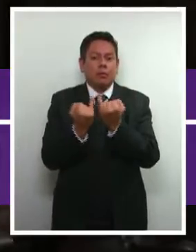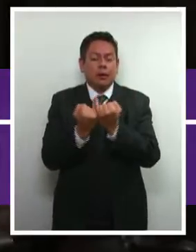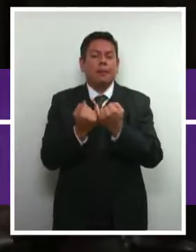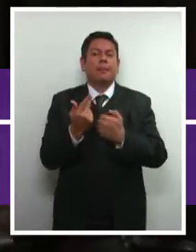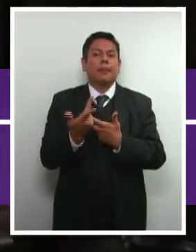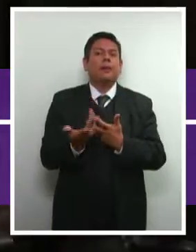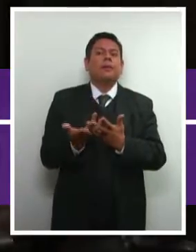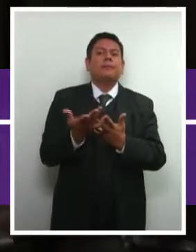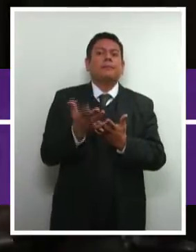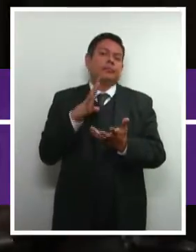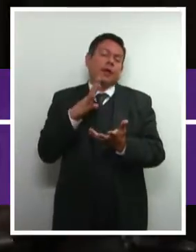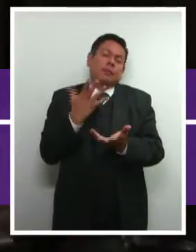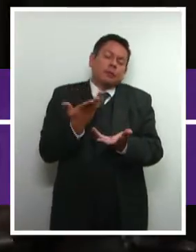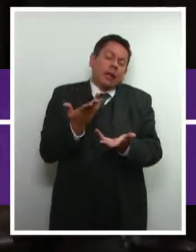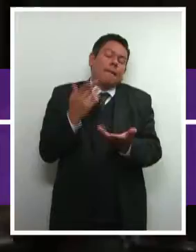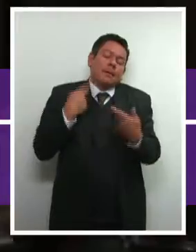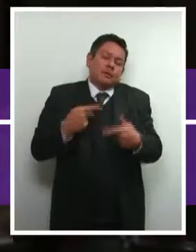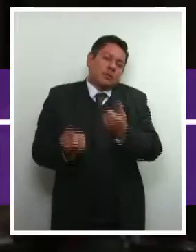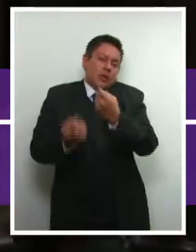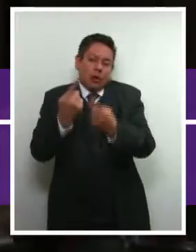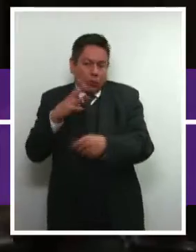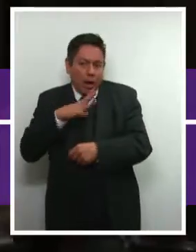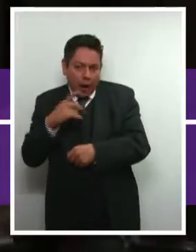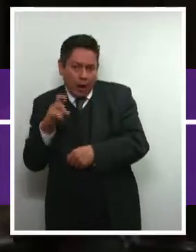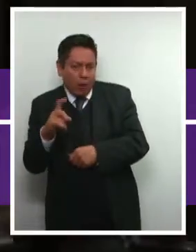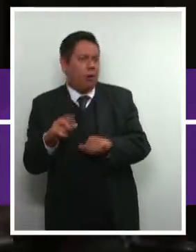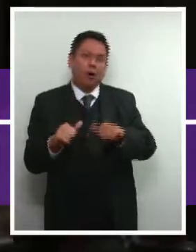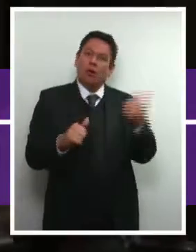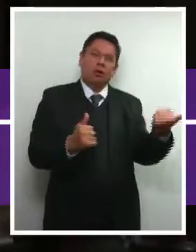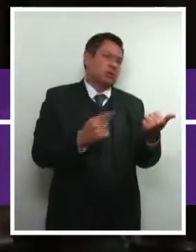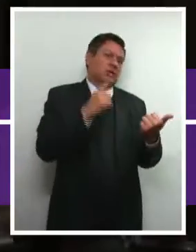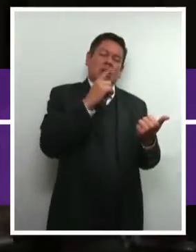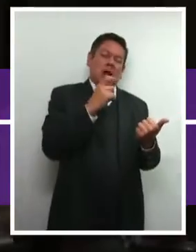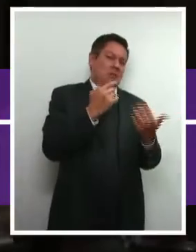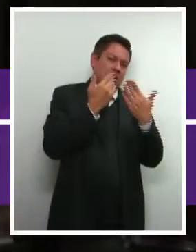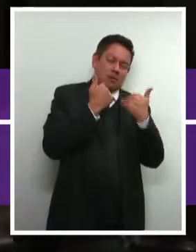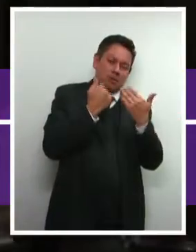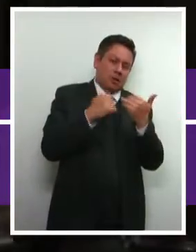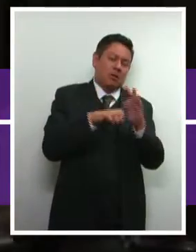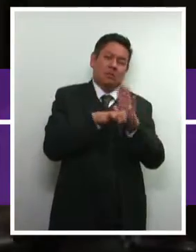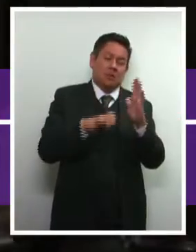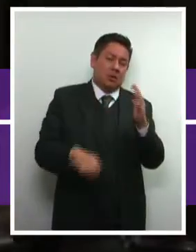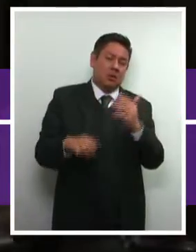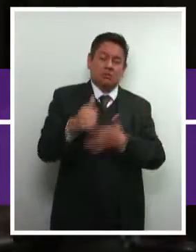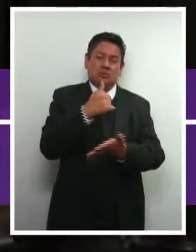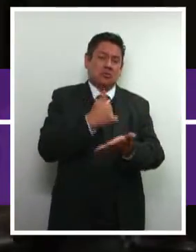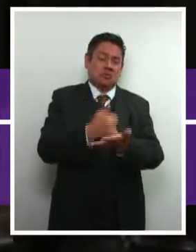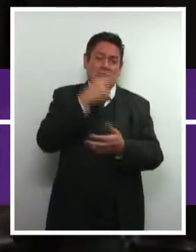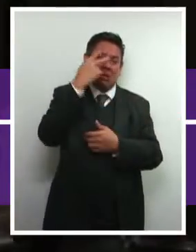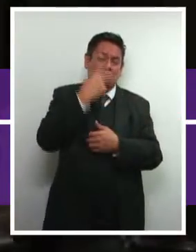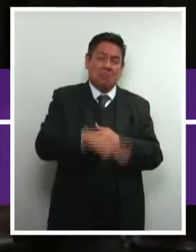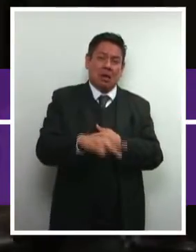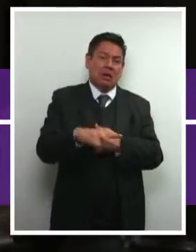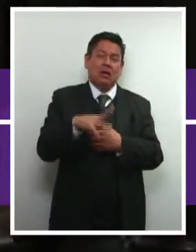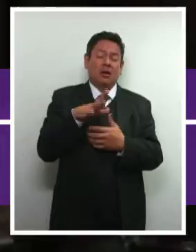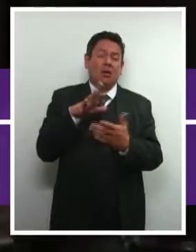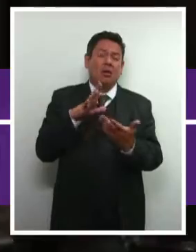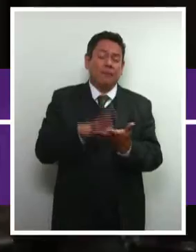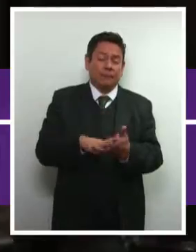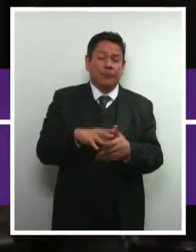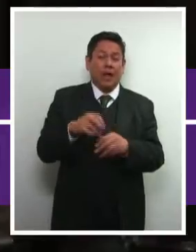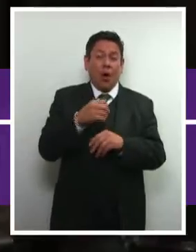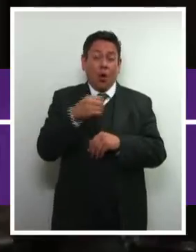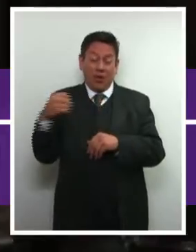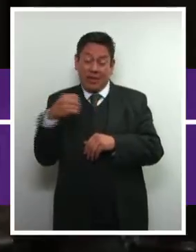inequidades que hay en el abastecimiento de agua en la ciudad, sobre todo al oriente de nuestra urbe, donde hay carencias muy importantes,